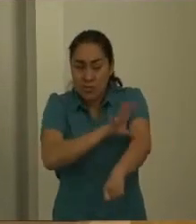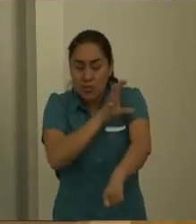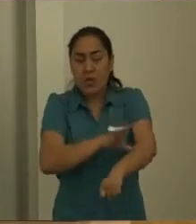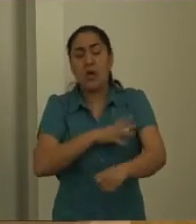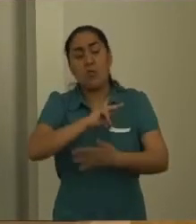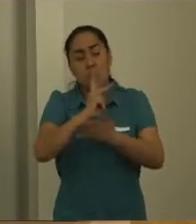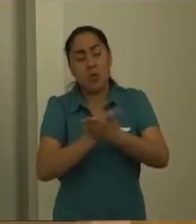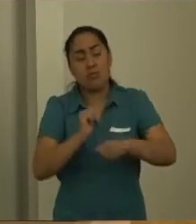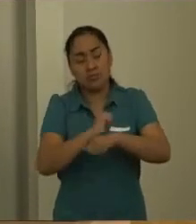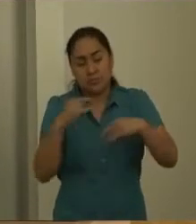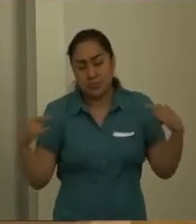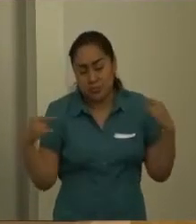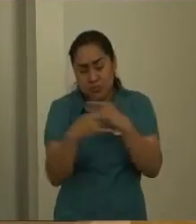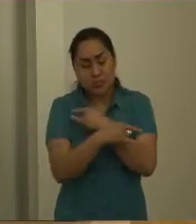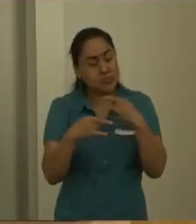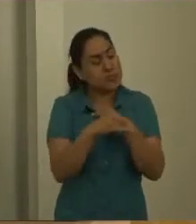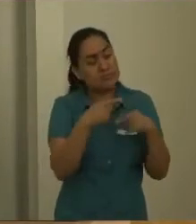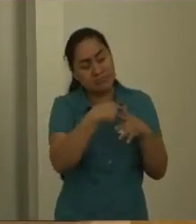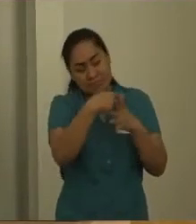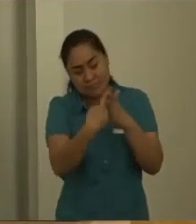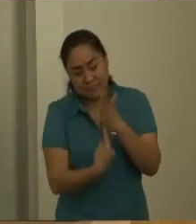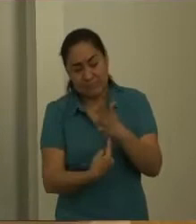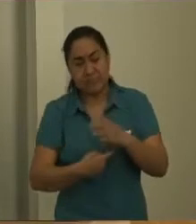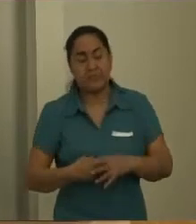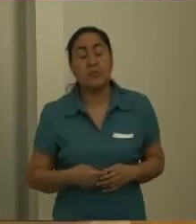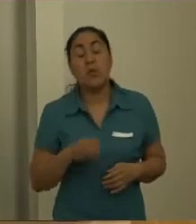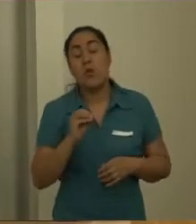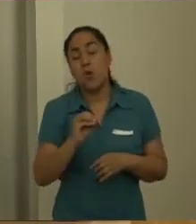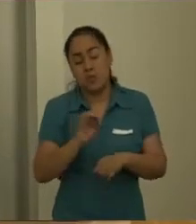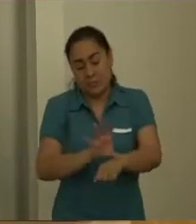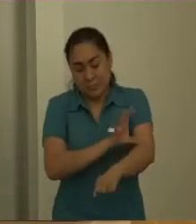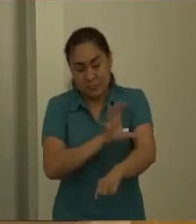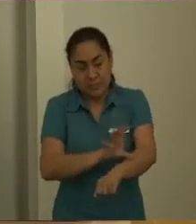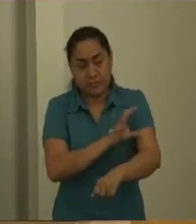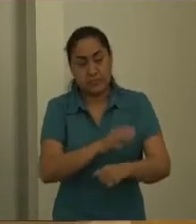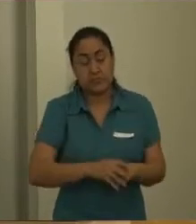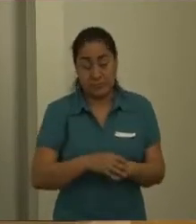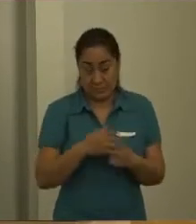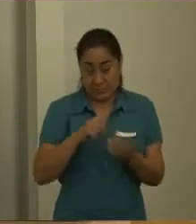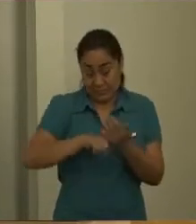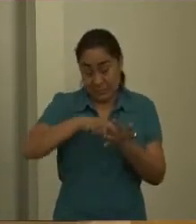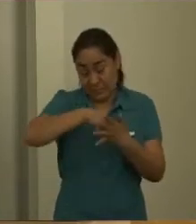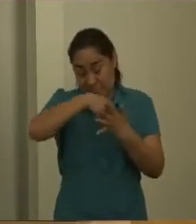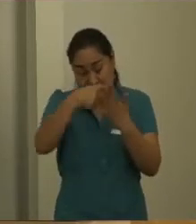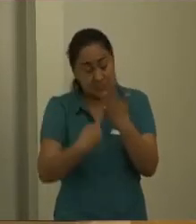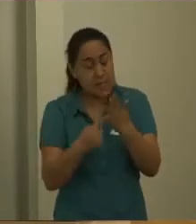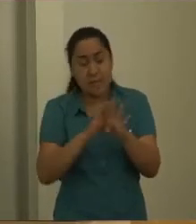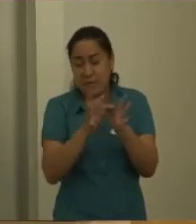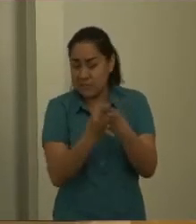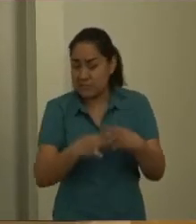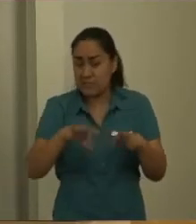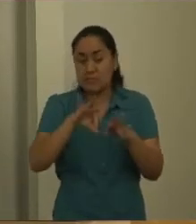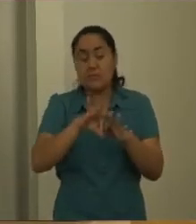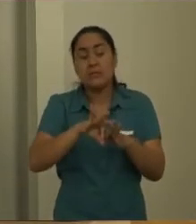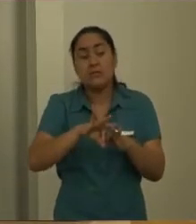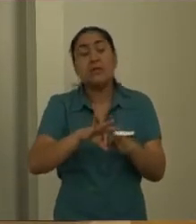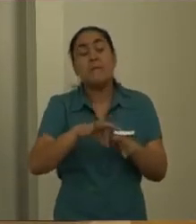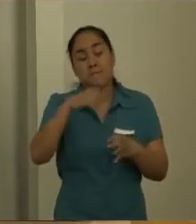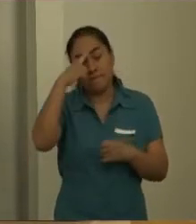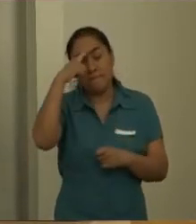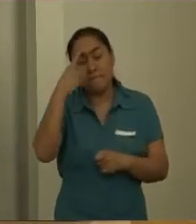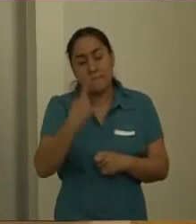hasta los de trasvase o energéticos energéticos todos ellos centrales en las consecuencias